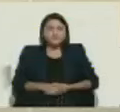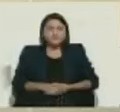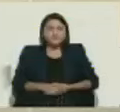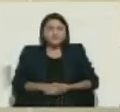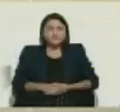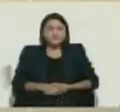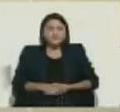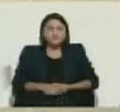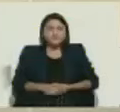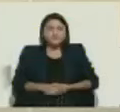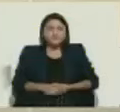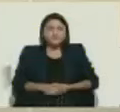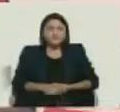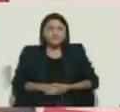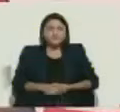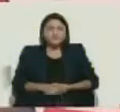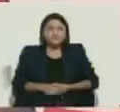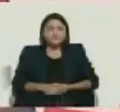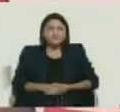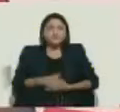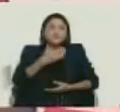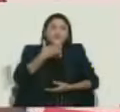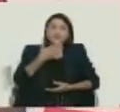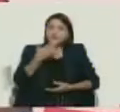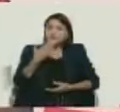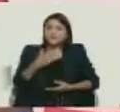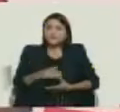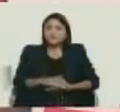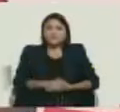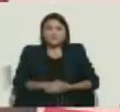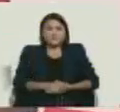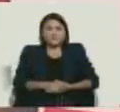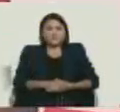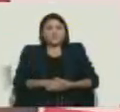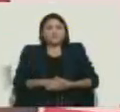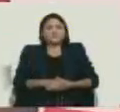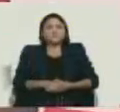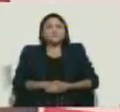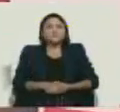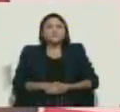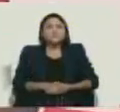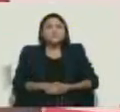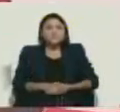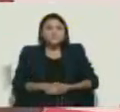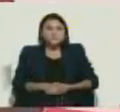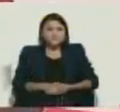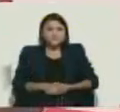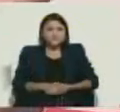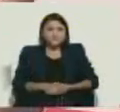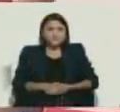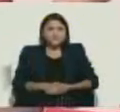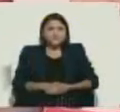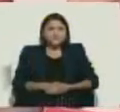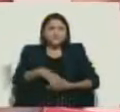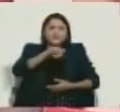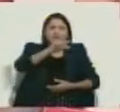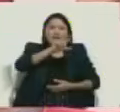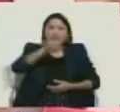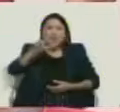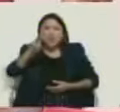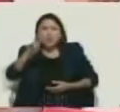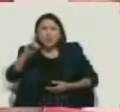al respecto? Gracias. Gracias, Irene. Mira, Ramos Alú ha estado invitado a todos los diálogos. Él